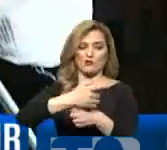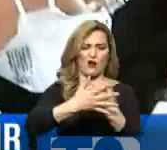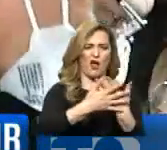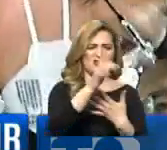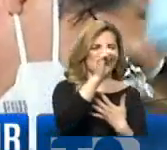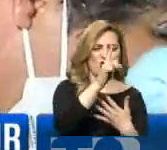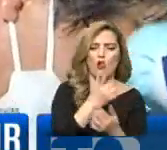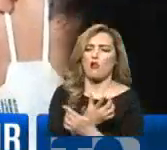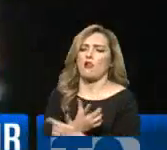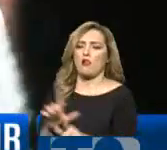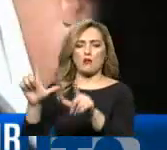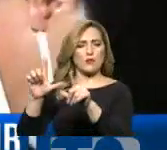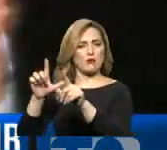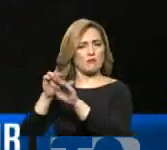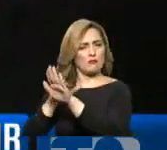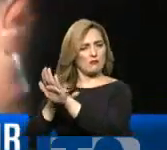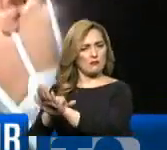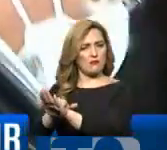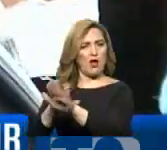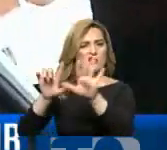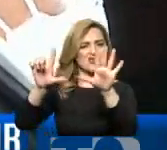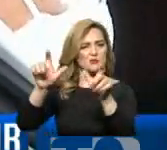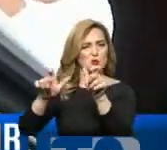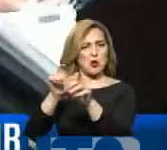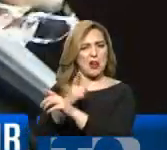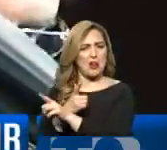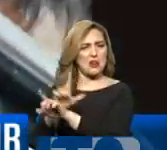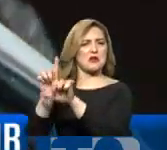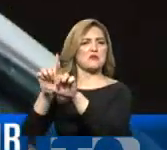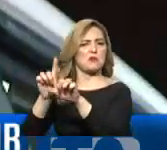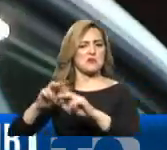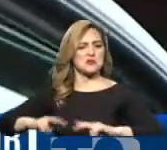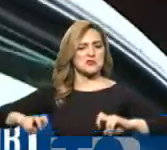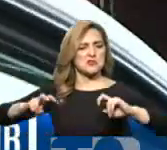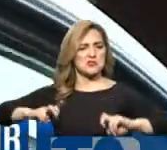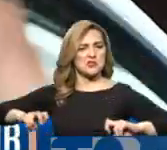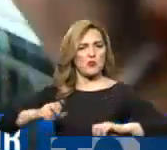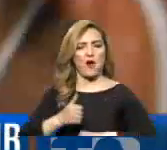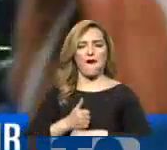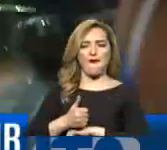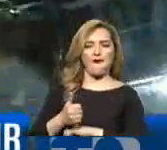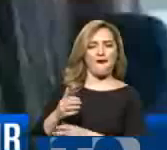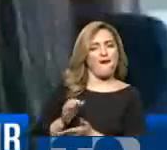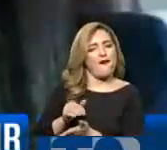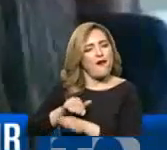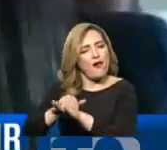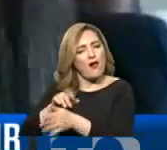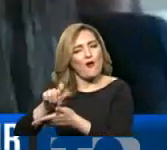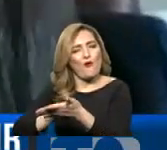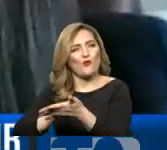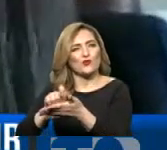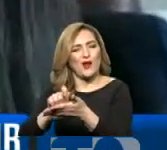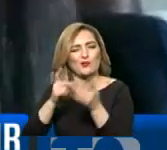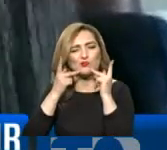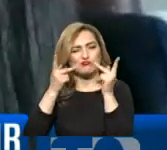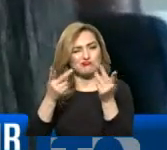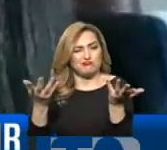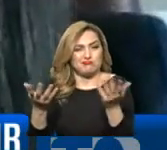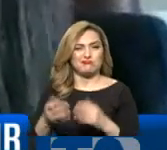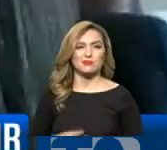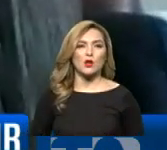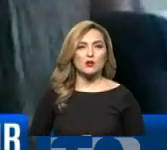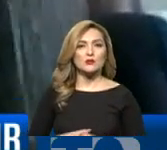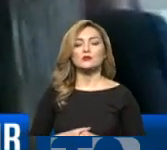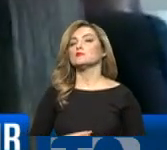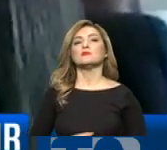que favorecieron al prefecto Morales y a otros 7 más investigados por presunto tráfico de influencias. Estamos comprometidos,